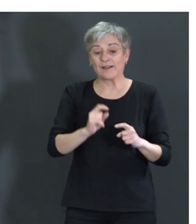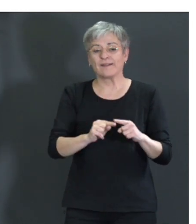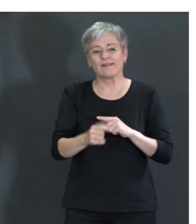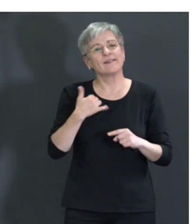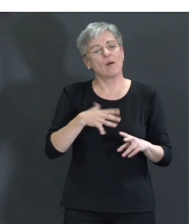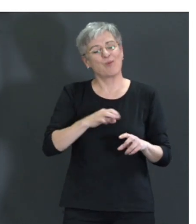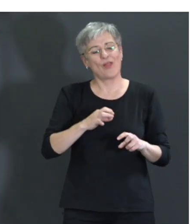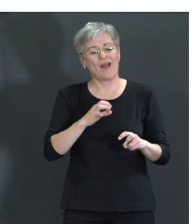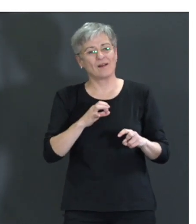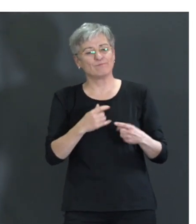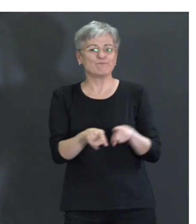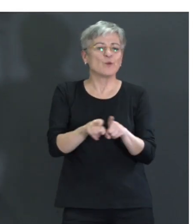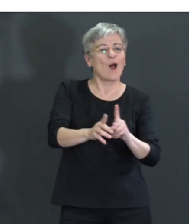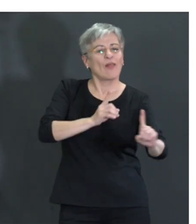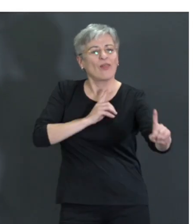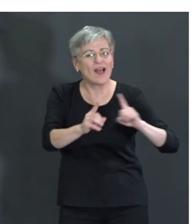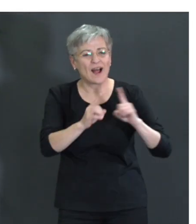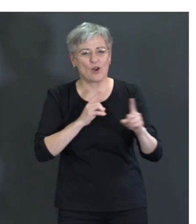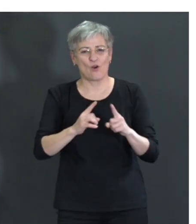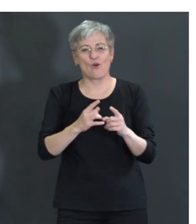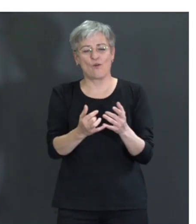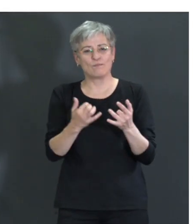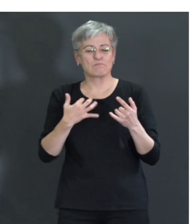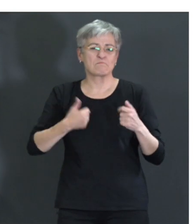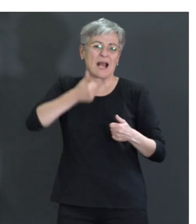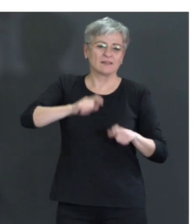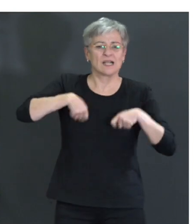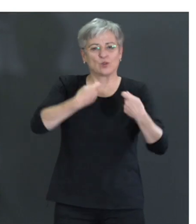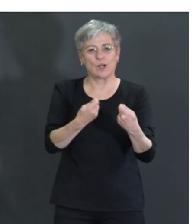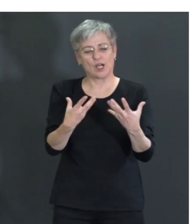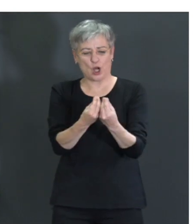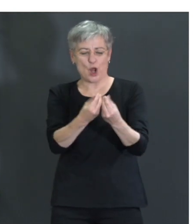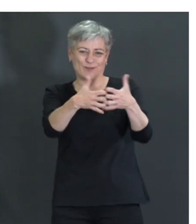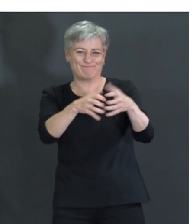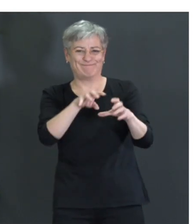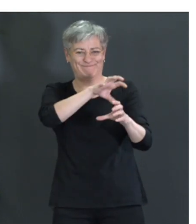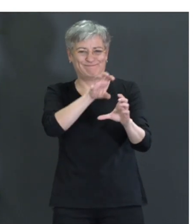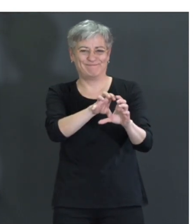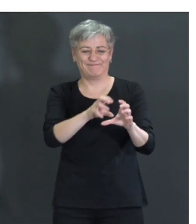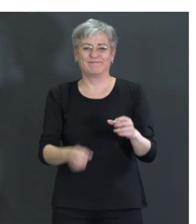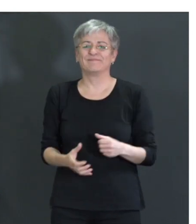sí que vas a poder establecer pues un diálogo pues mucho más natural con el dispositivo.